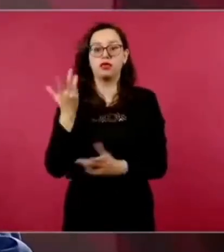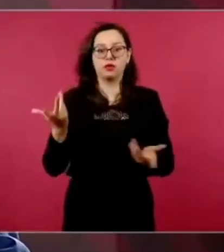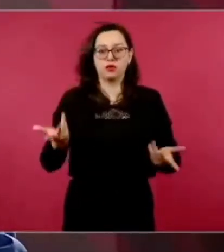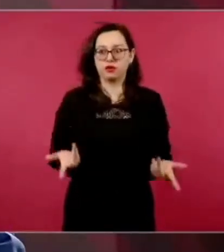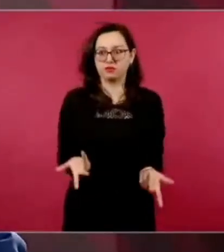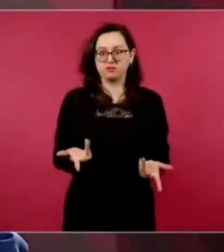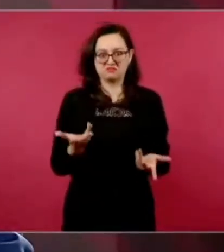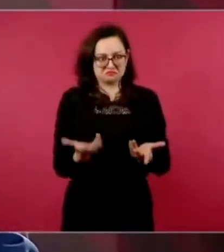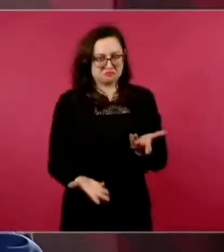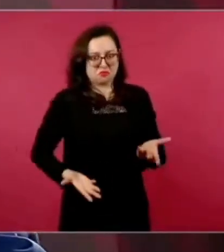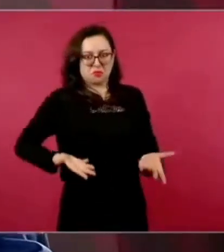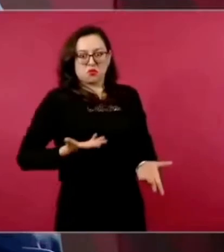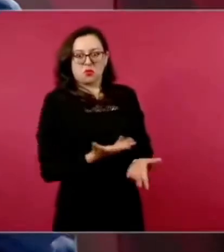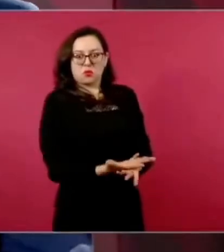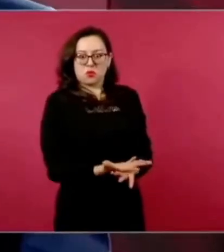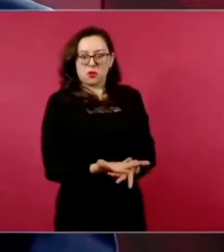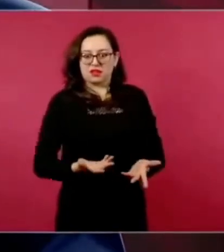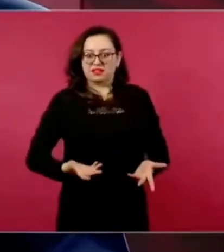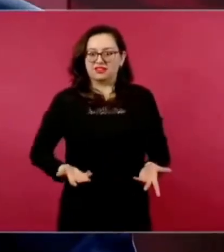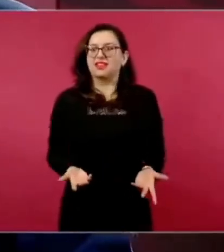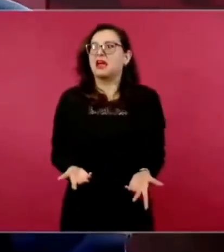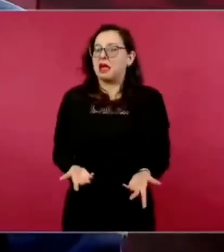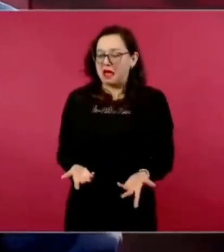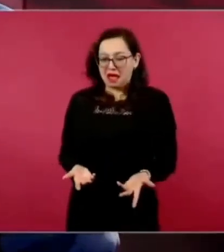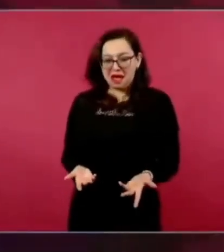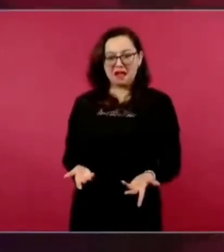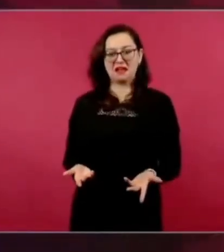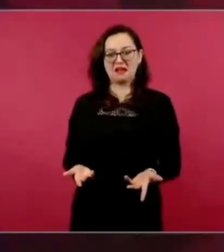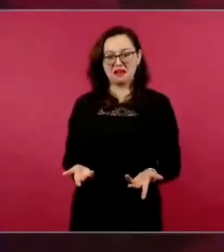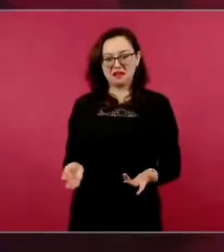y que, bueno, van a ser muchos para